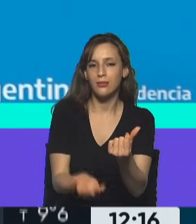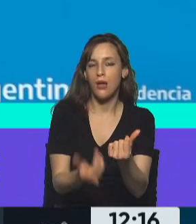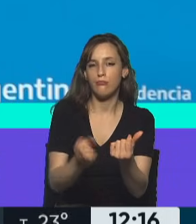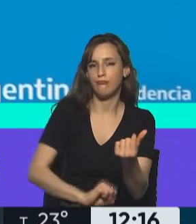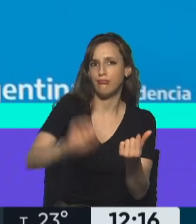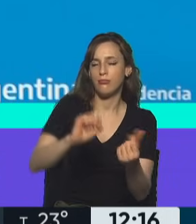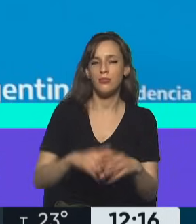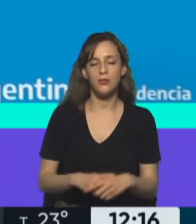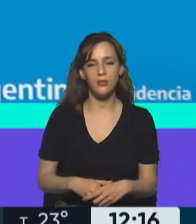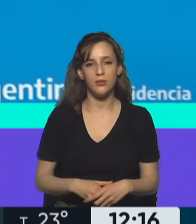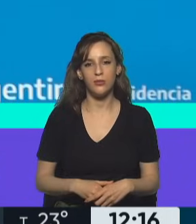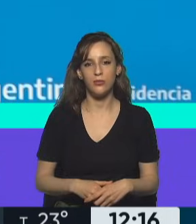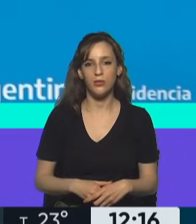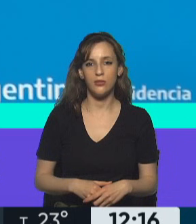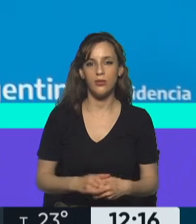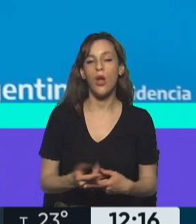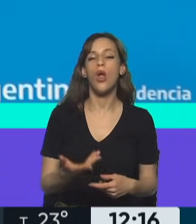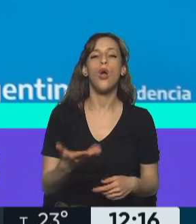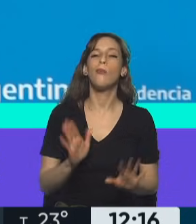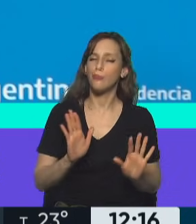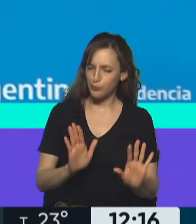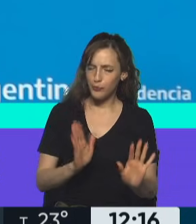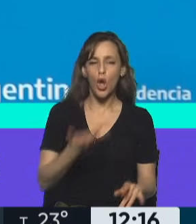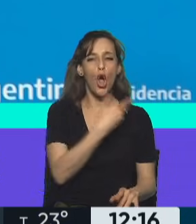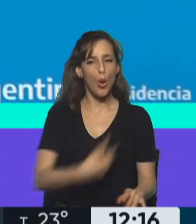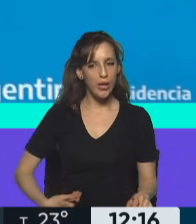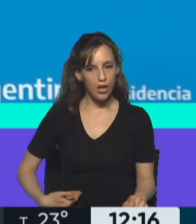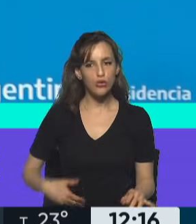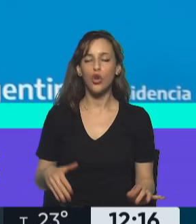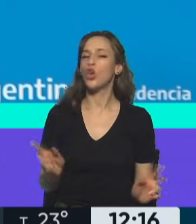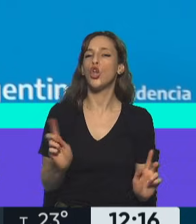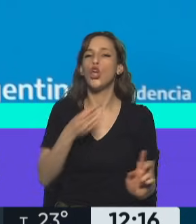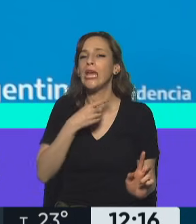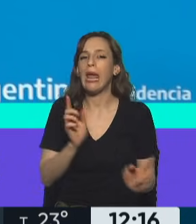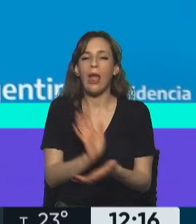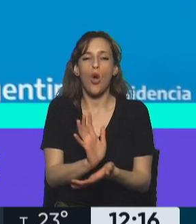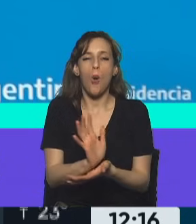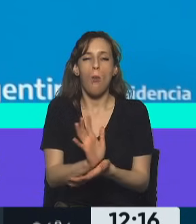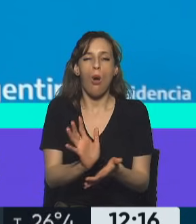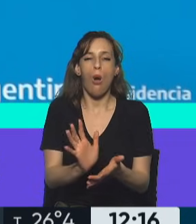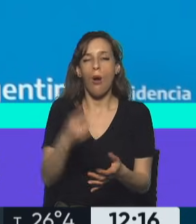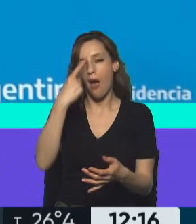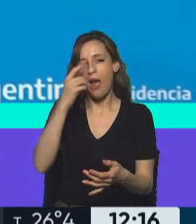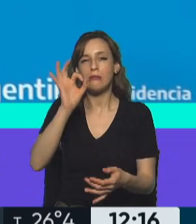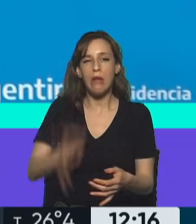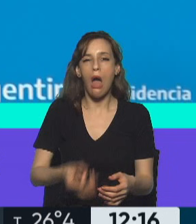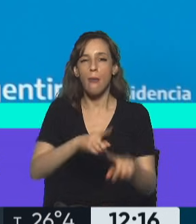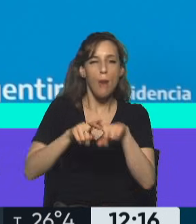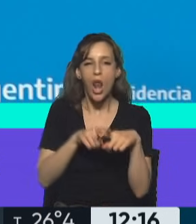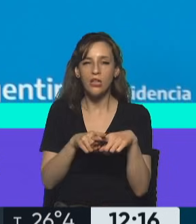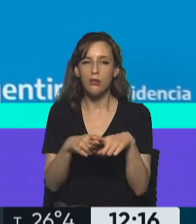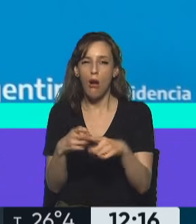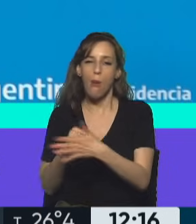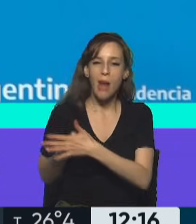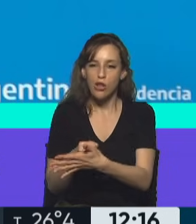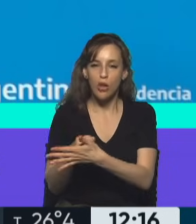gracias. Lucas, el gobierno no busca teorías conspirativas, lo que trata es de resolver los problemas que se le presentan. Lo que sí es